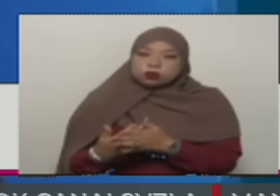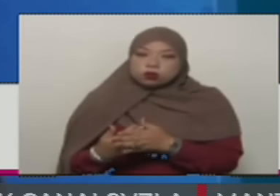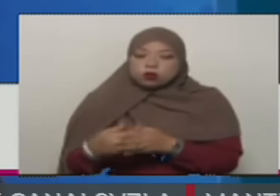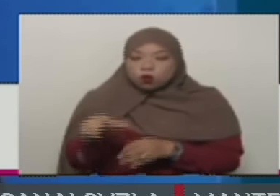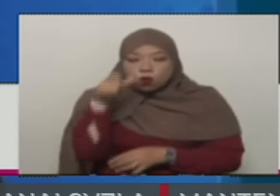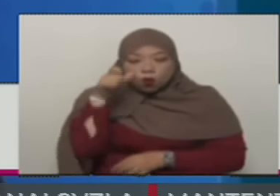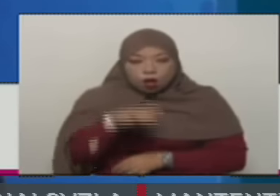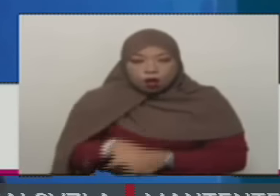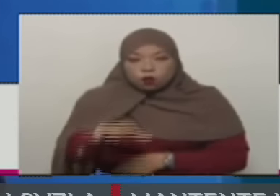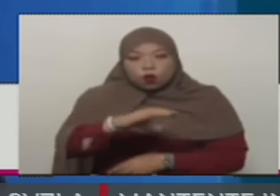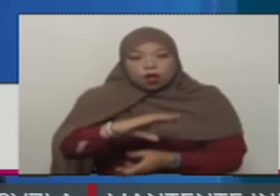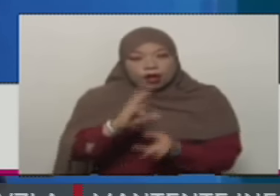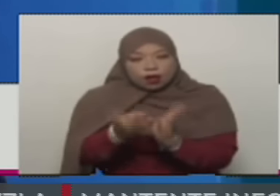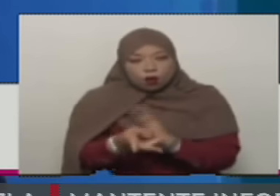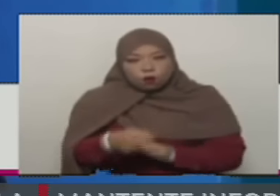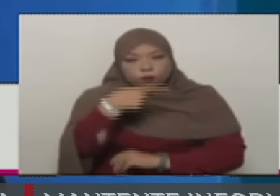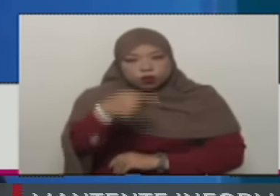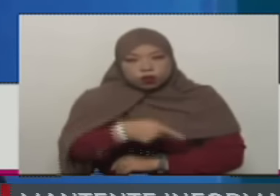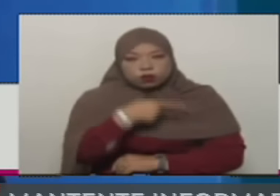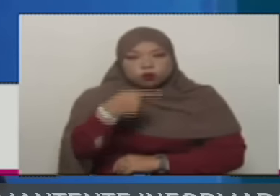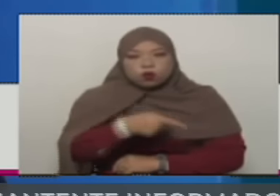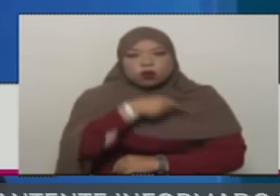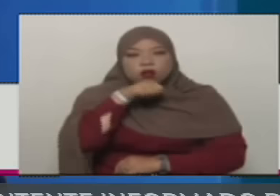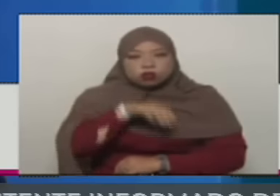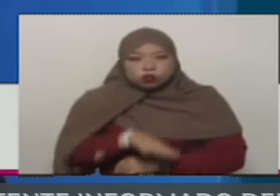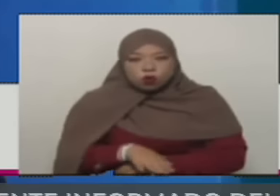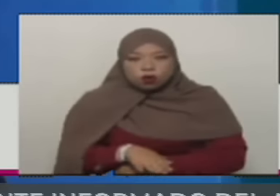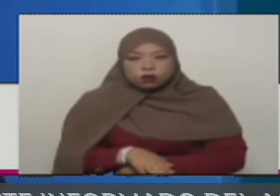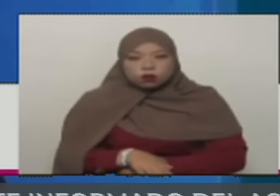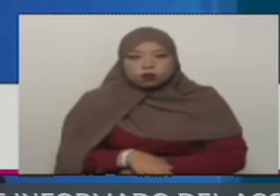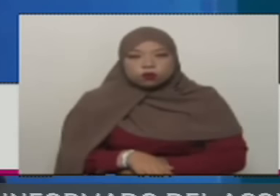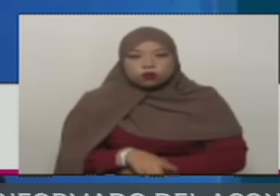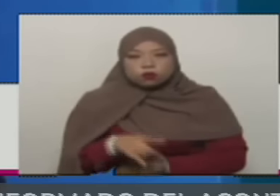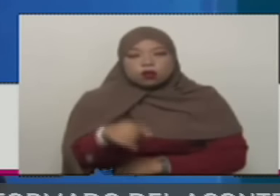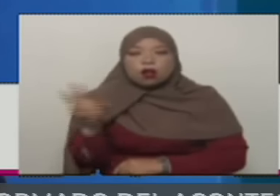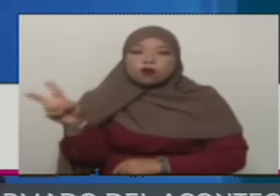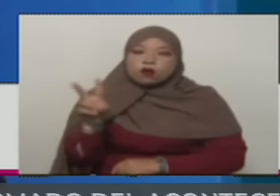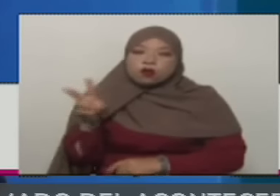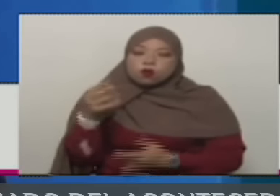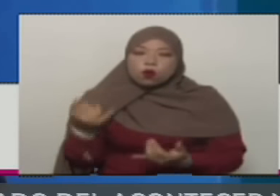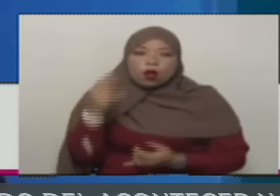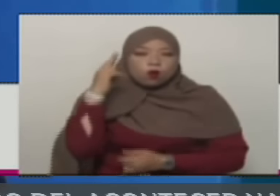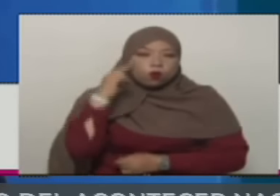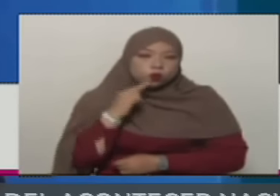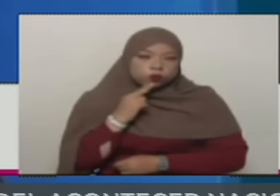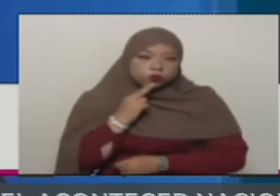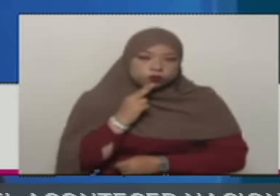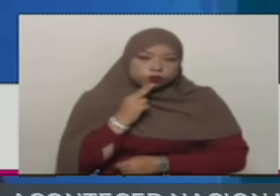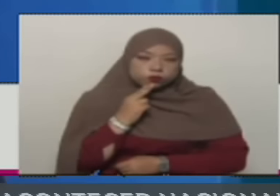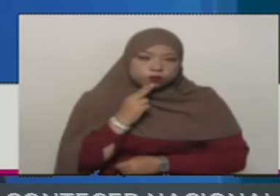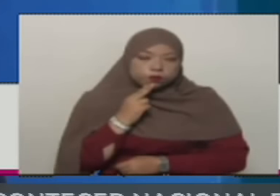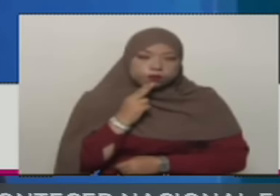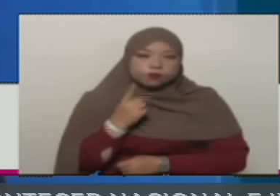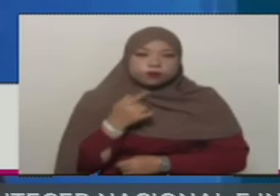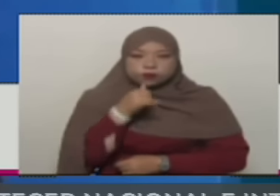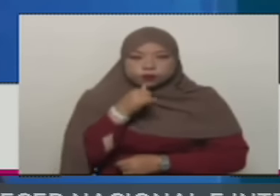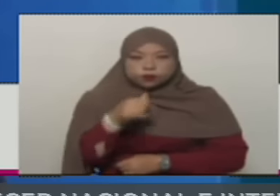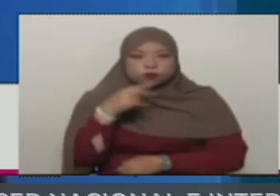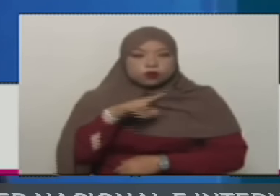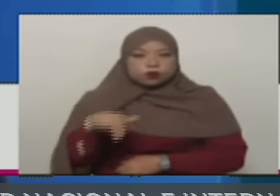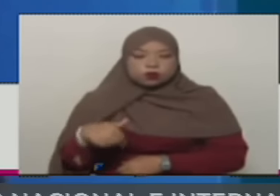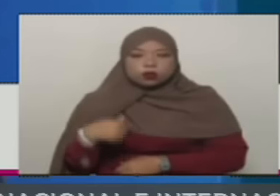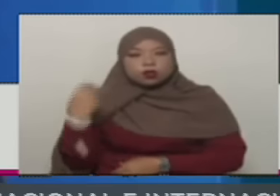espacio geopolítico histórico de la Venezuela de Bolívar. Y esa ventaja no la